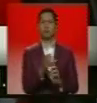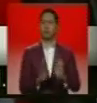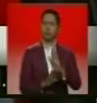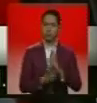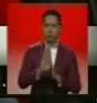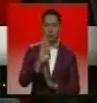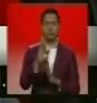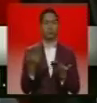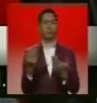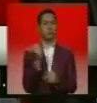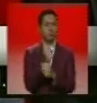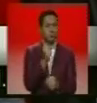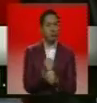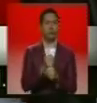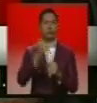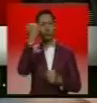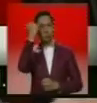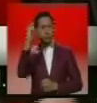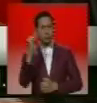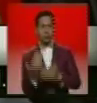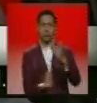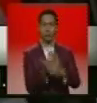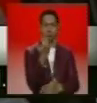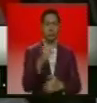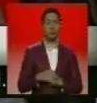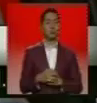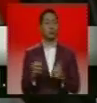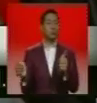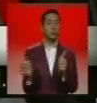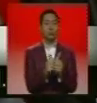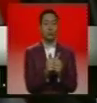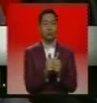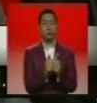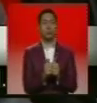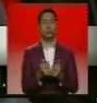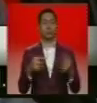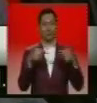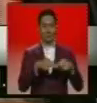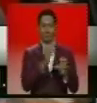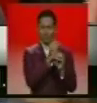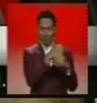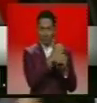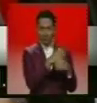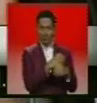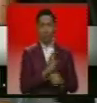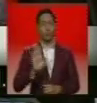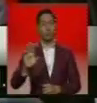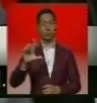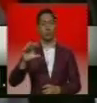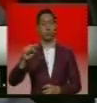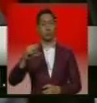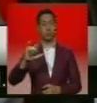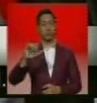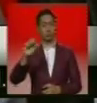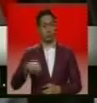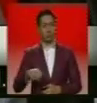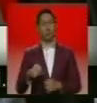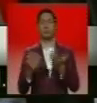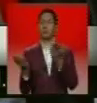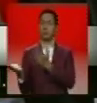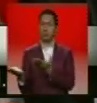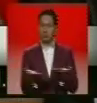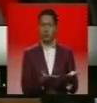esfuerzo y trabajo e innovación, y de manera conjunta también con Asiri Labs, para que Leslie pueda también incursionar en la cultura